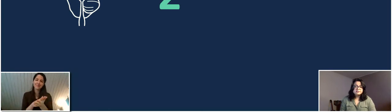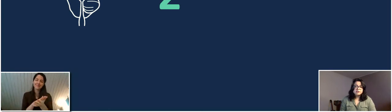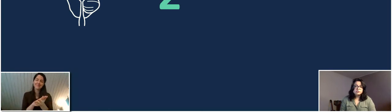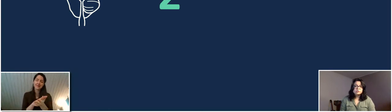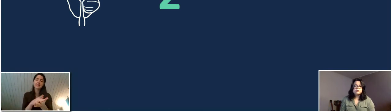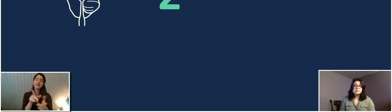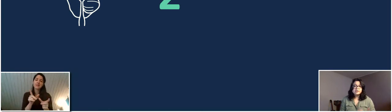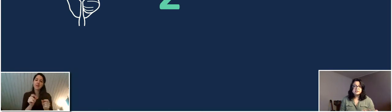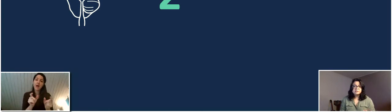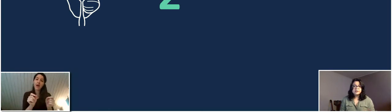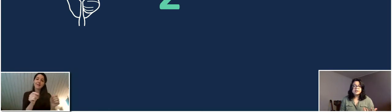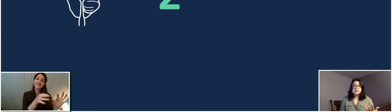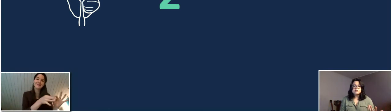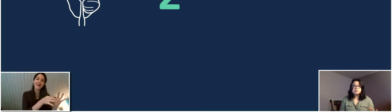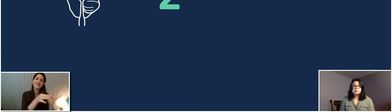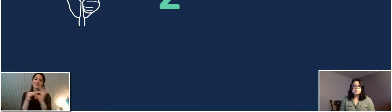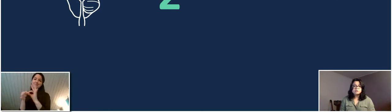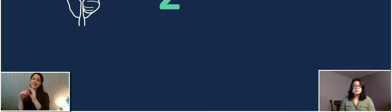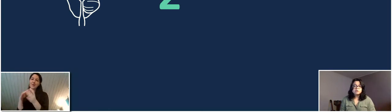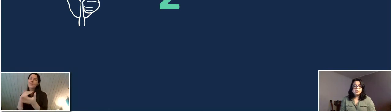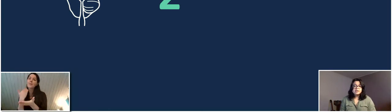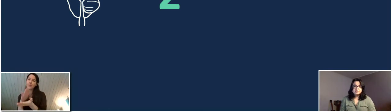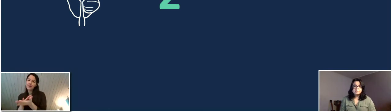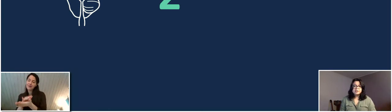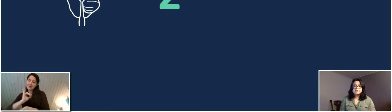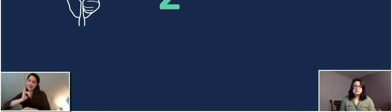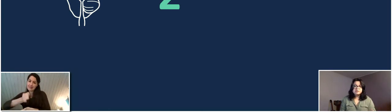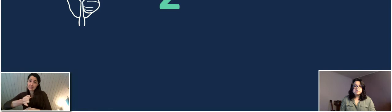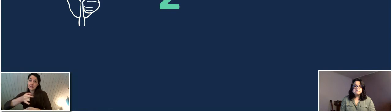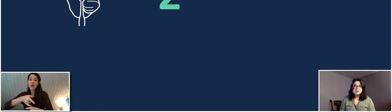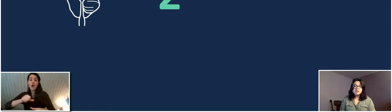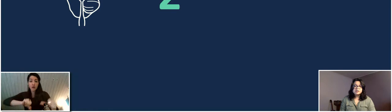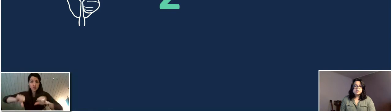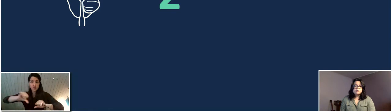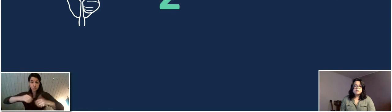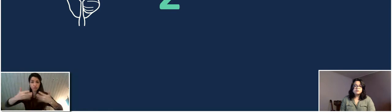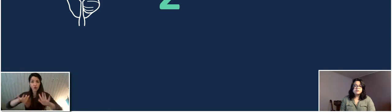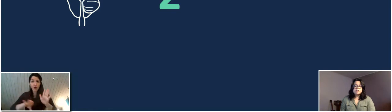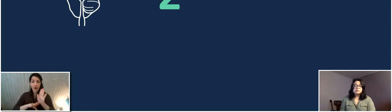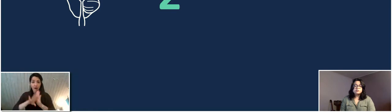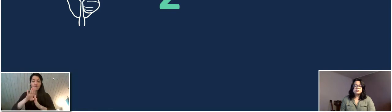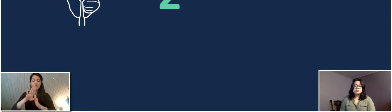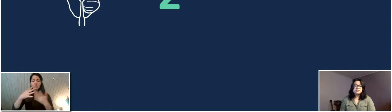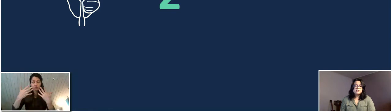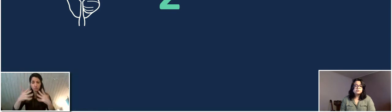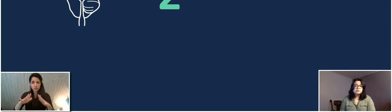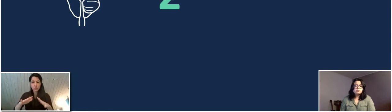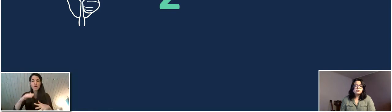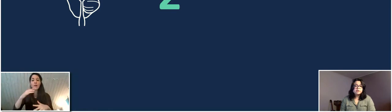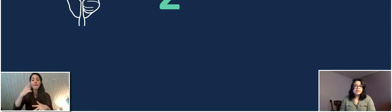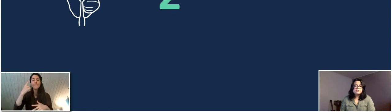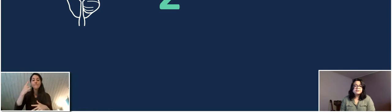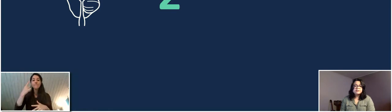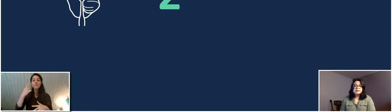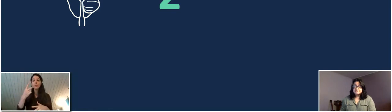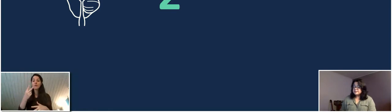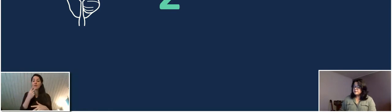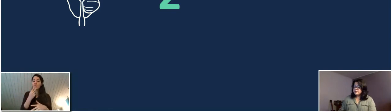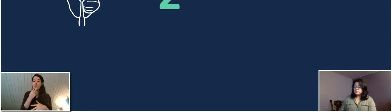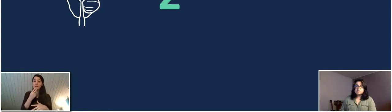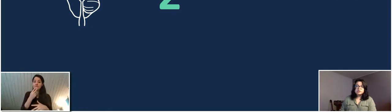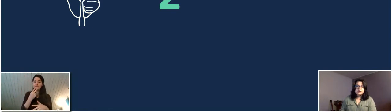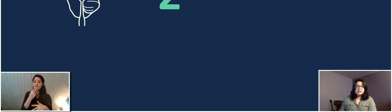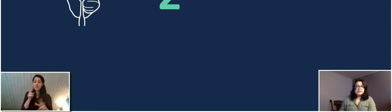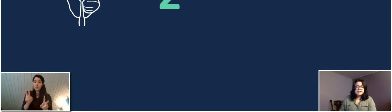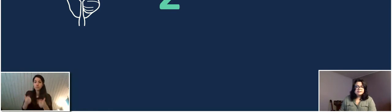ciencia ha avanzado lo suficiente para que en estos momentos la expectativa de vida cuando se diagnostican ciertos tipos de cáncer